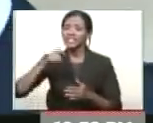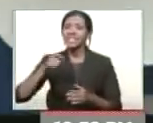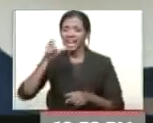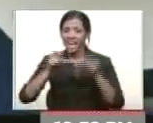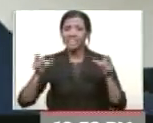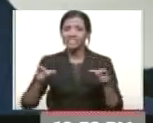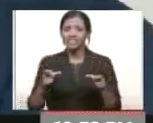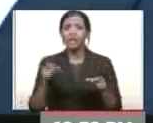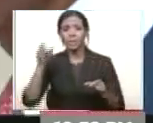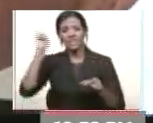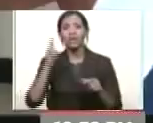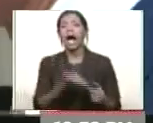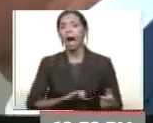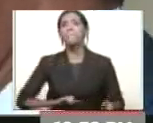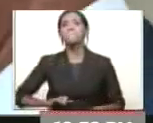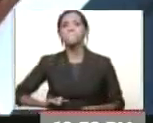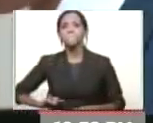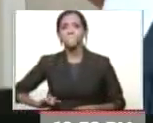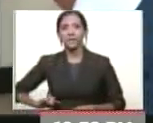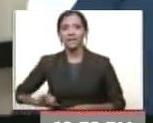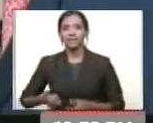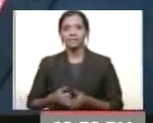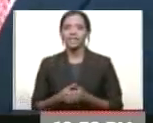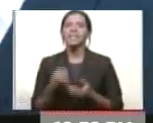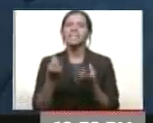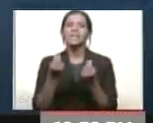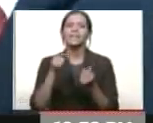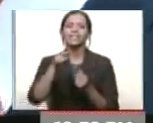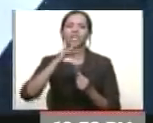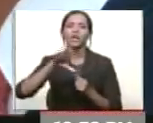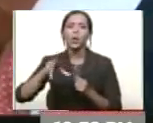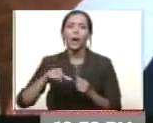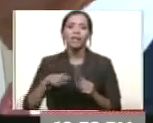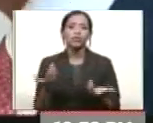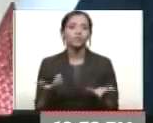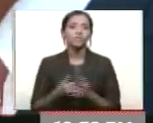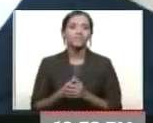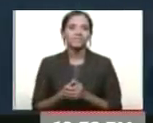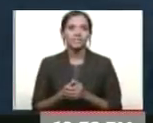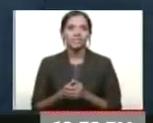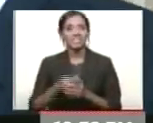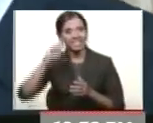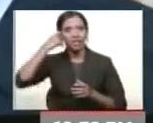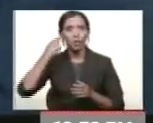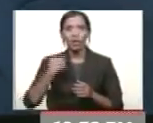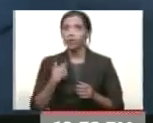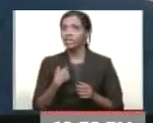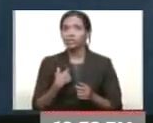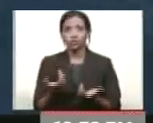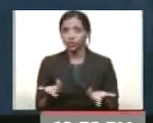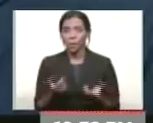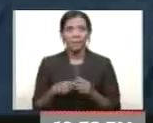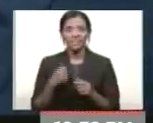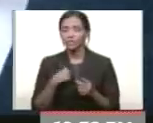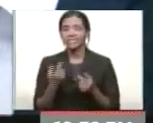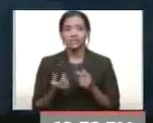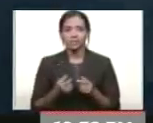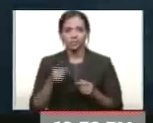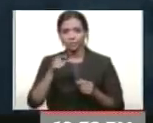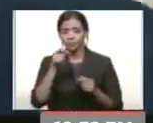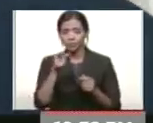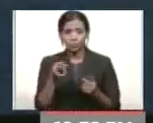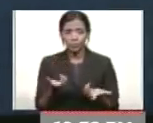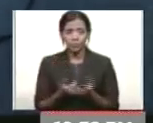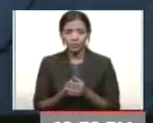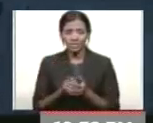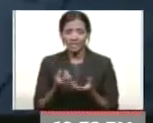Venezuela que está pasando hambre. Sí. Tostones. Y la plata que se está robando con Chico. No, te recuerdo que yo administro dinero del Estado como no estás administrando el dinero, pero te